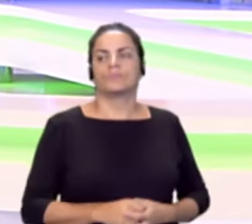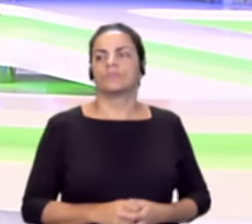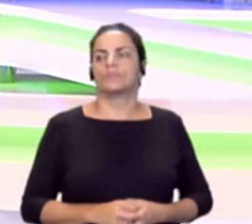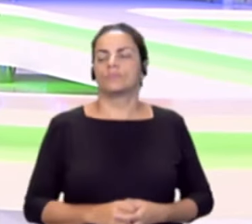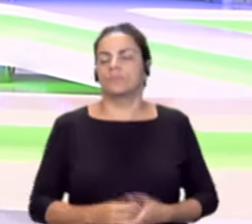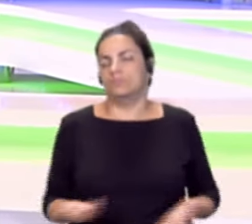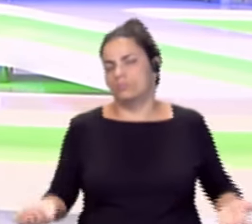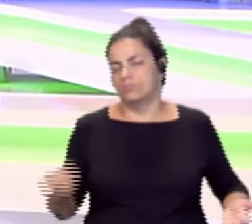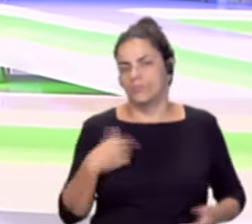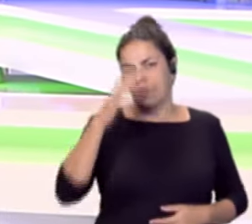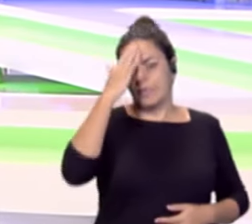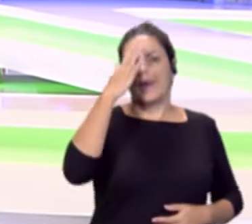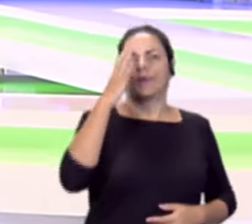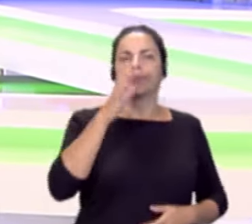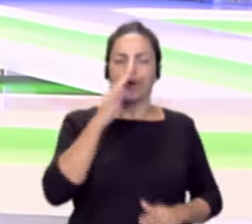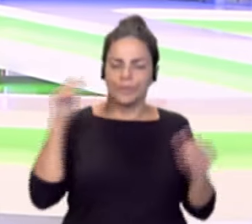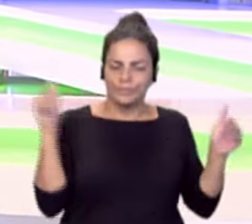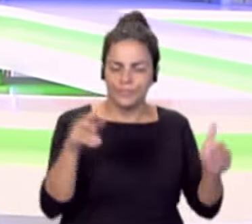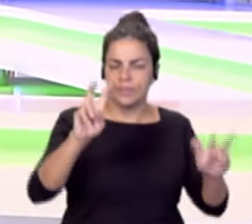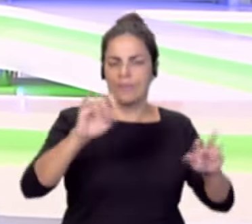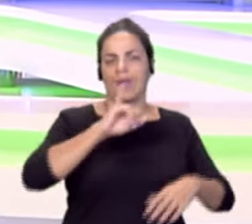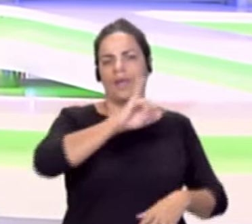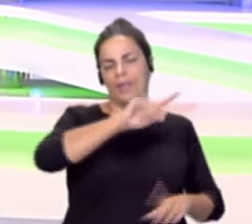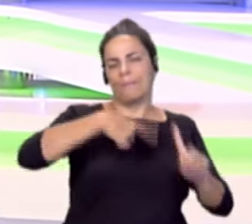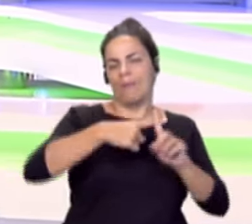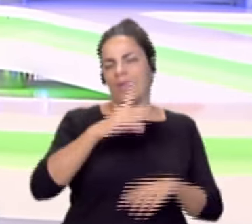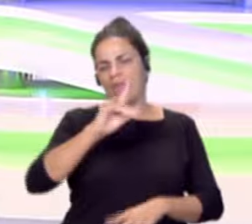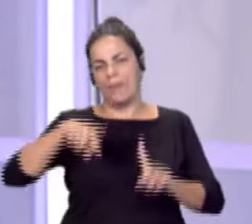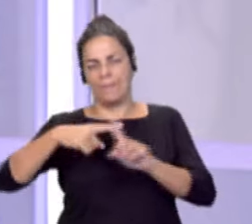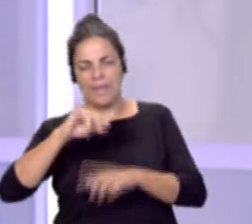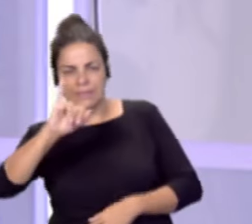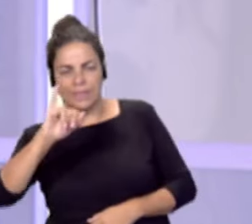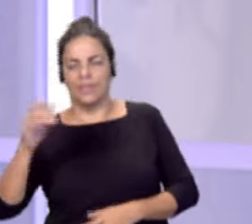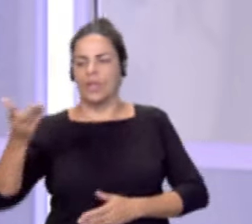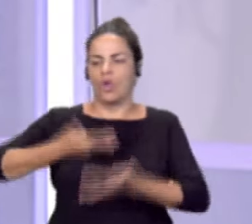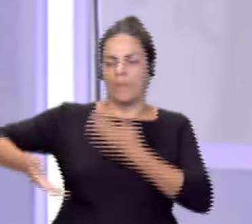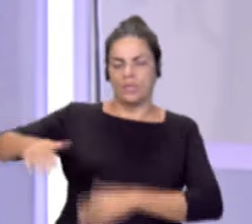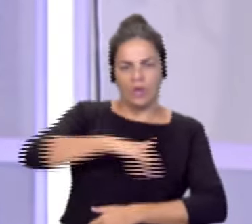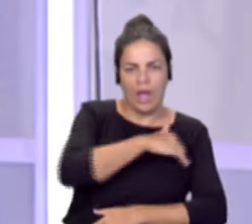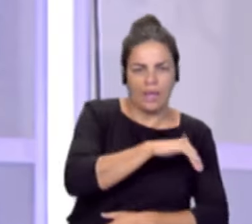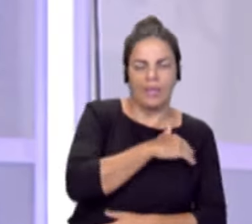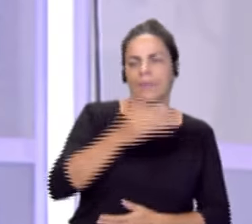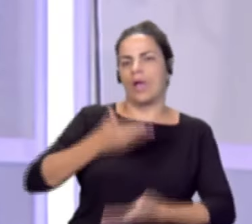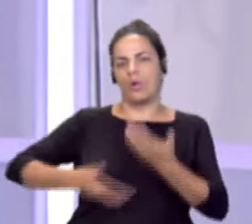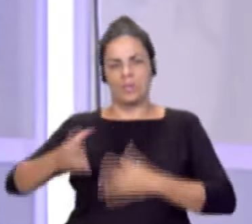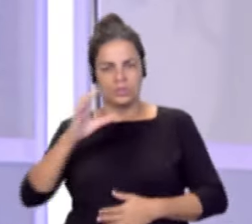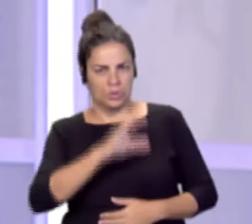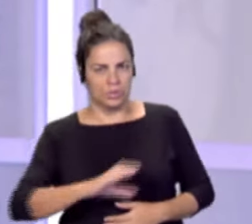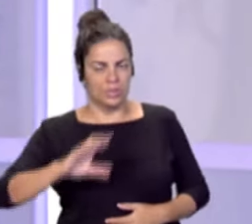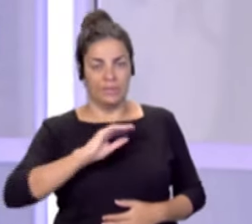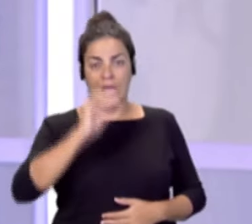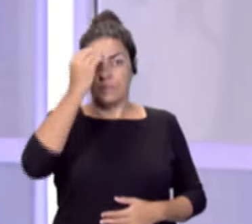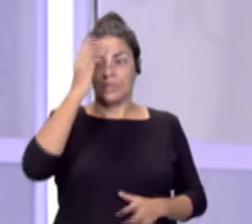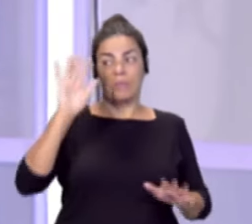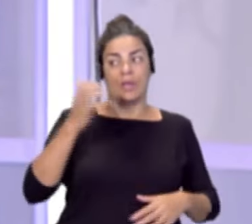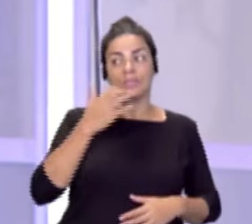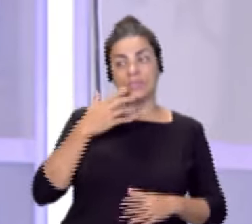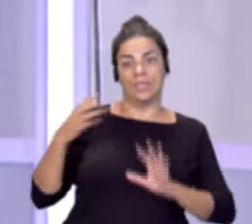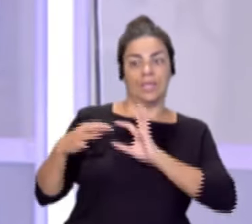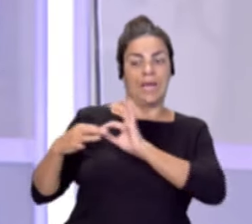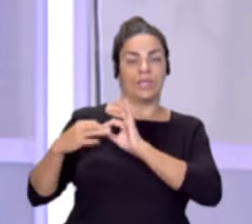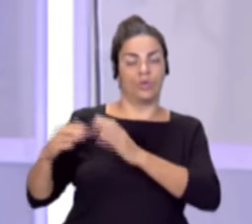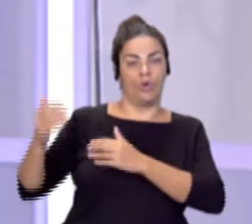de I+D+I, de cooperación académica y científica. Lo que pasa sí que es cierto que en el trasfondo de una relación con Marruecos, desde un punto de vista,